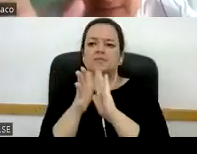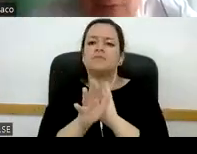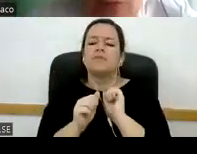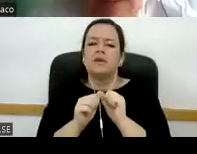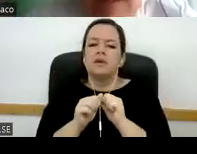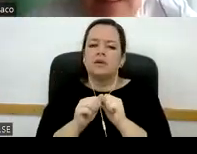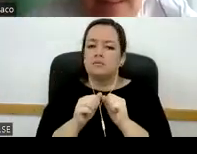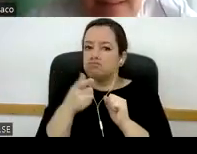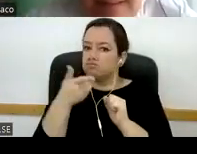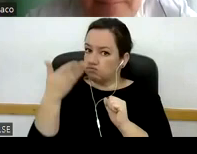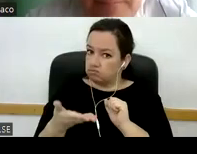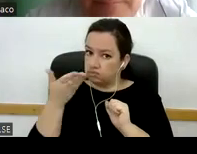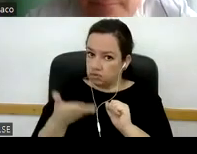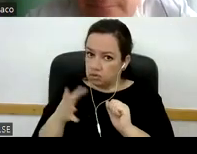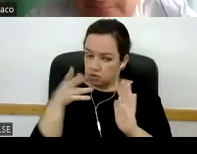insistir. Desde luego